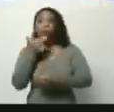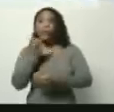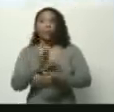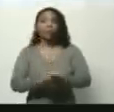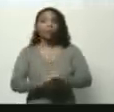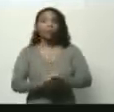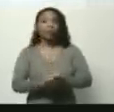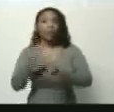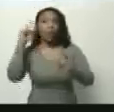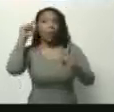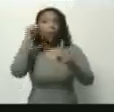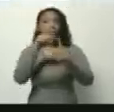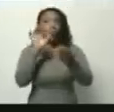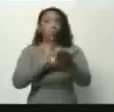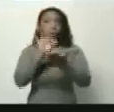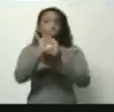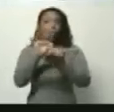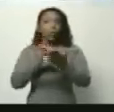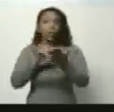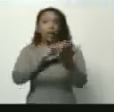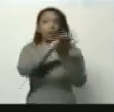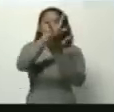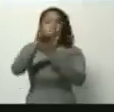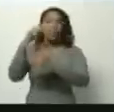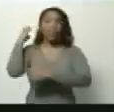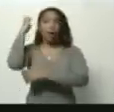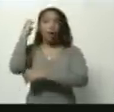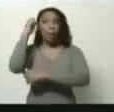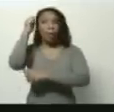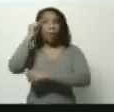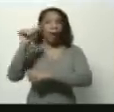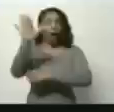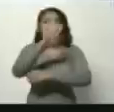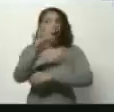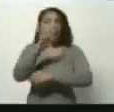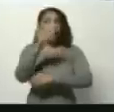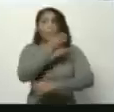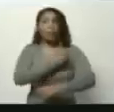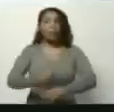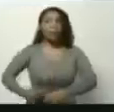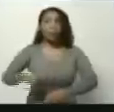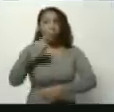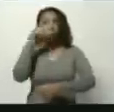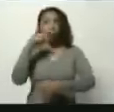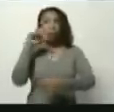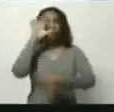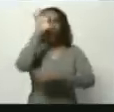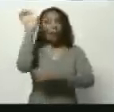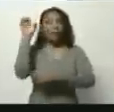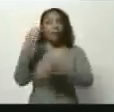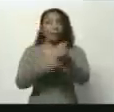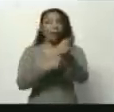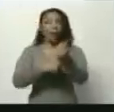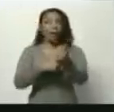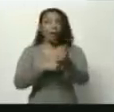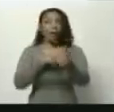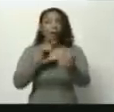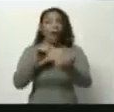Los objetivos estratégicos de la gira euroasiática que emprende el presidente Maduro con países hermanos sigue su rumbo victorioso con la